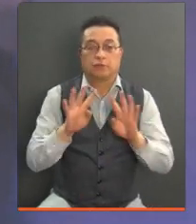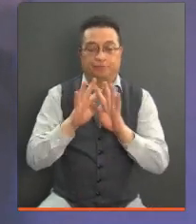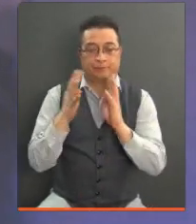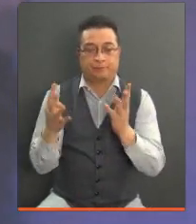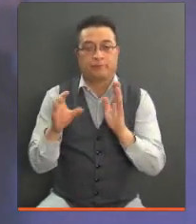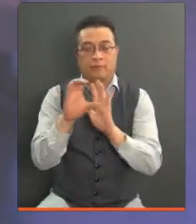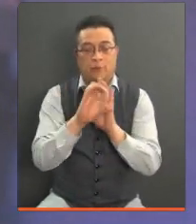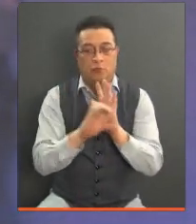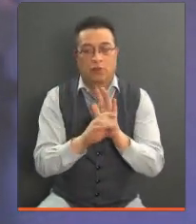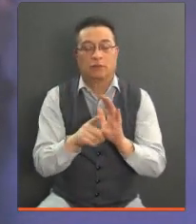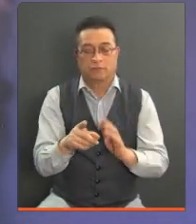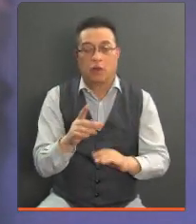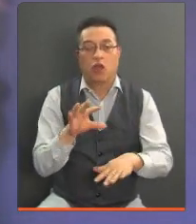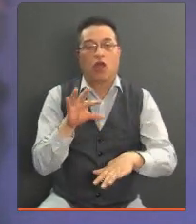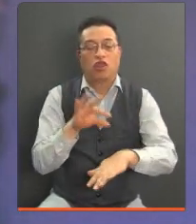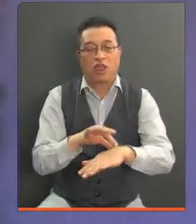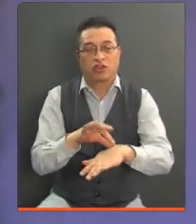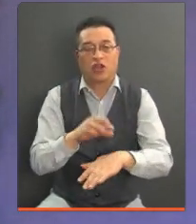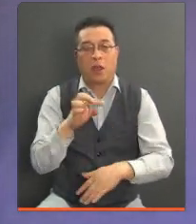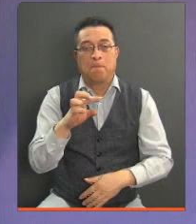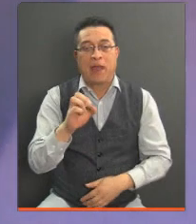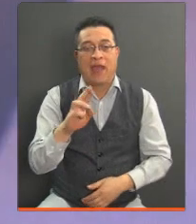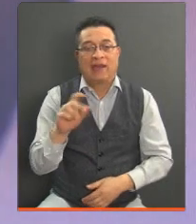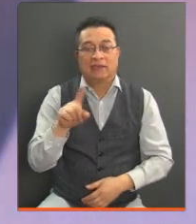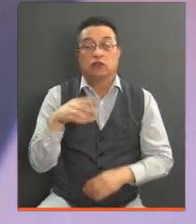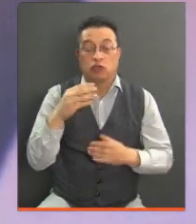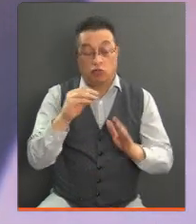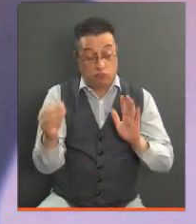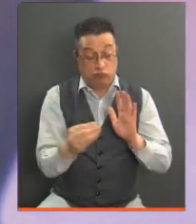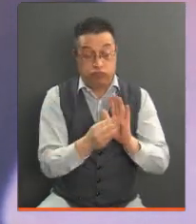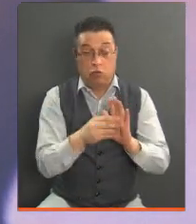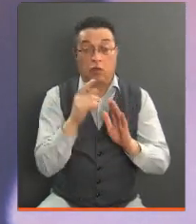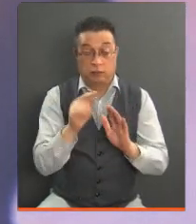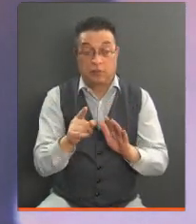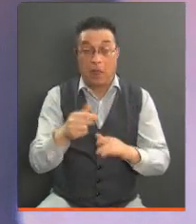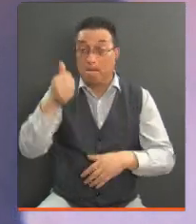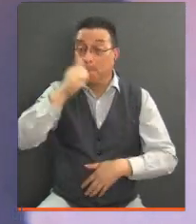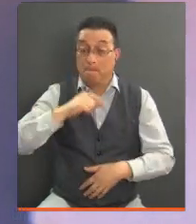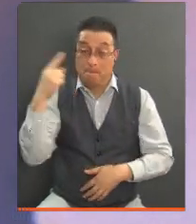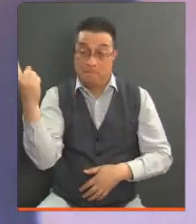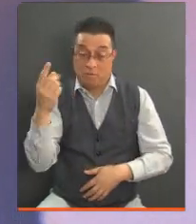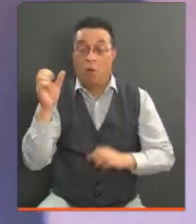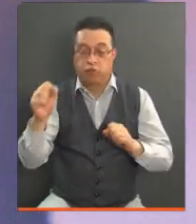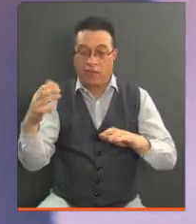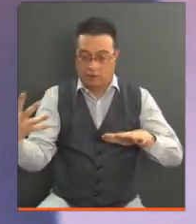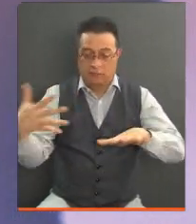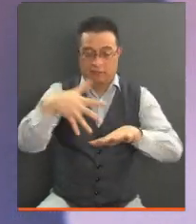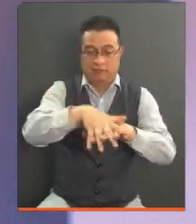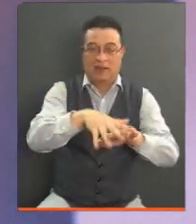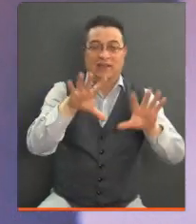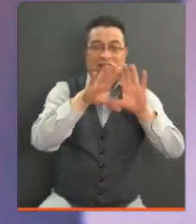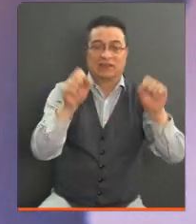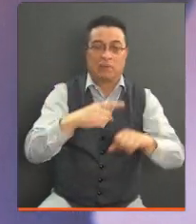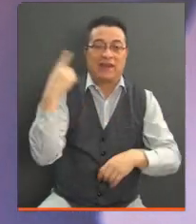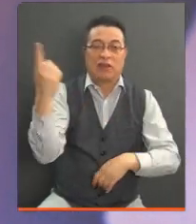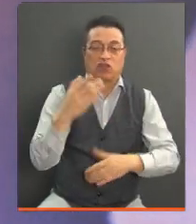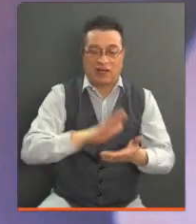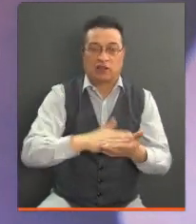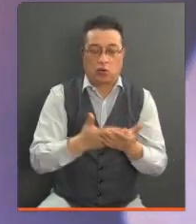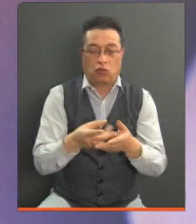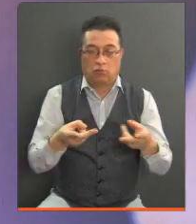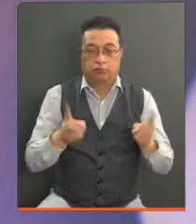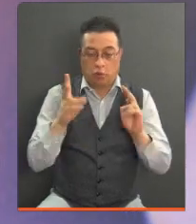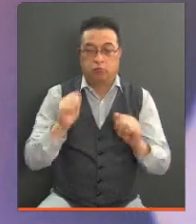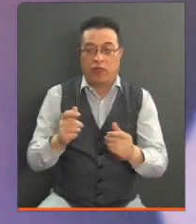doctor enrique parís finalmente quedó en el borrador que los prestadores privados podrán integrar el sistema nacional de salud y que podría podrá ser